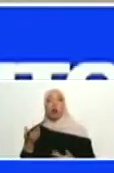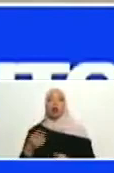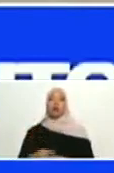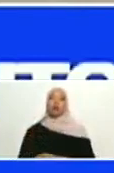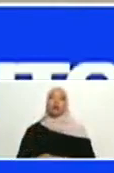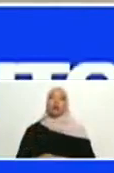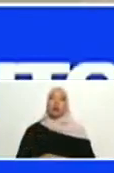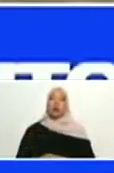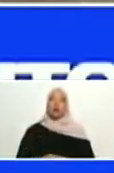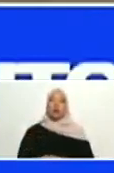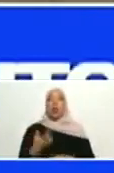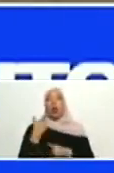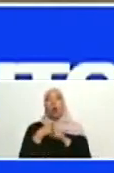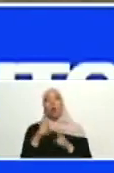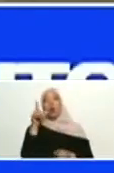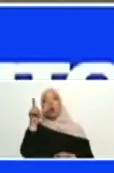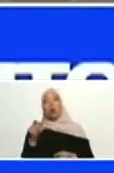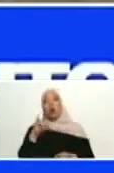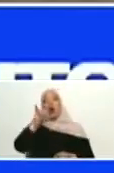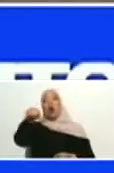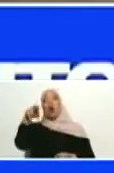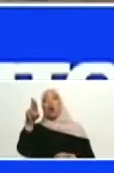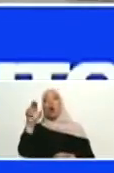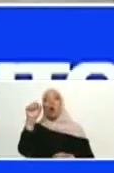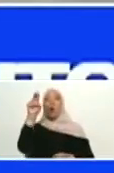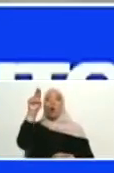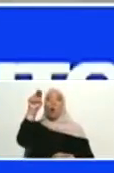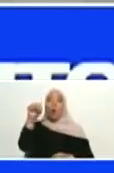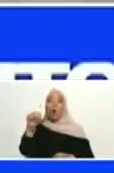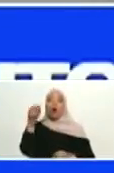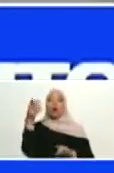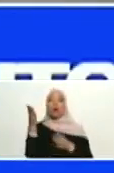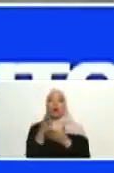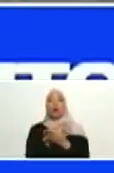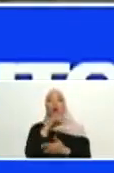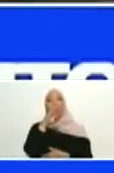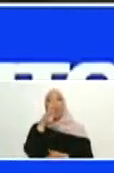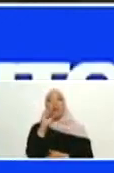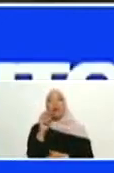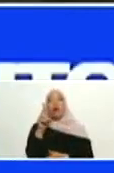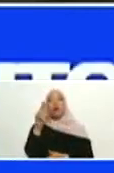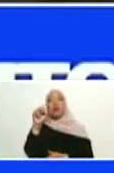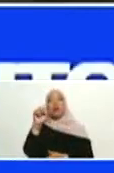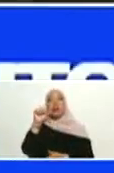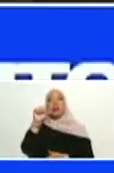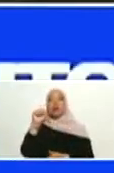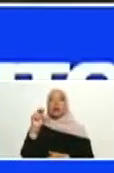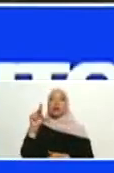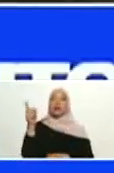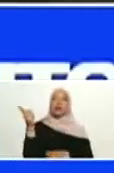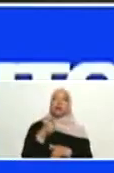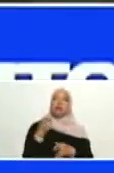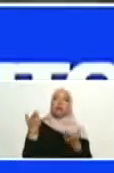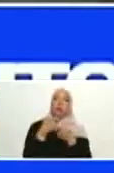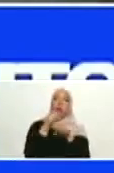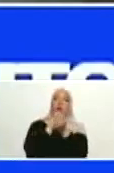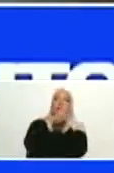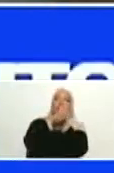El gran Juan Bautista Picornel, que fue mandado aquí a pagar el